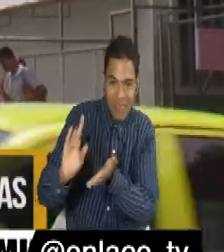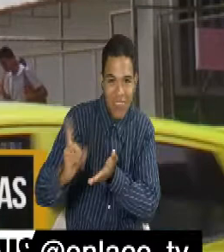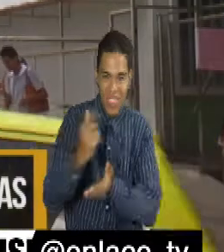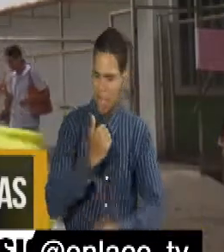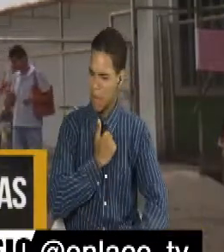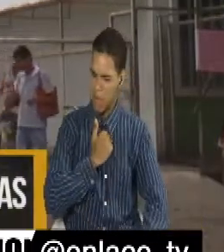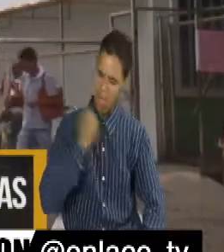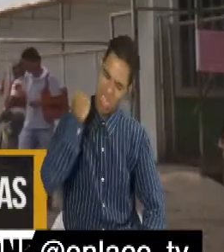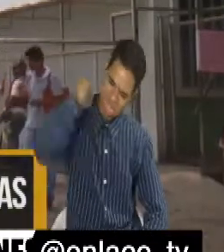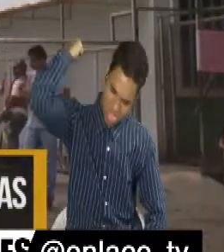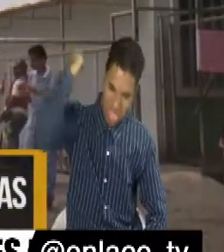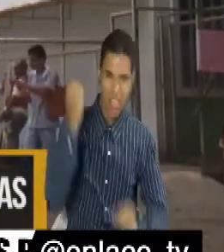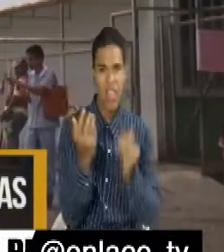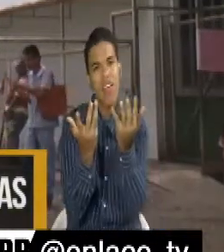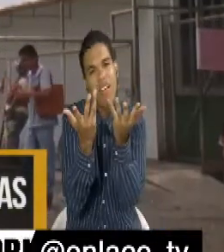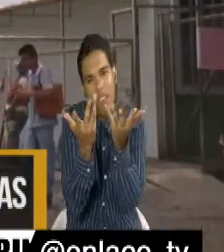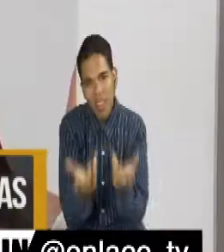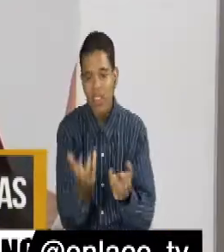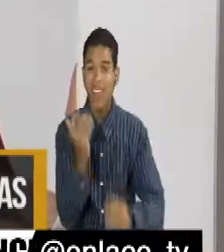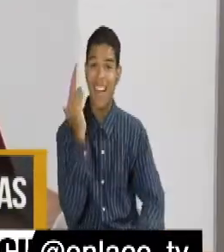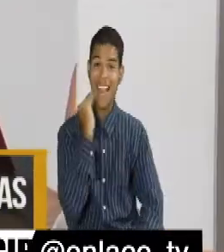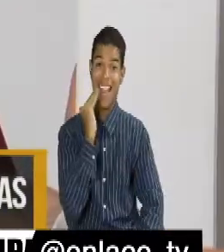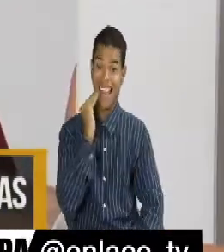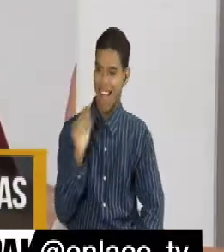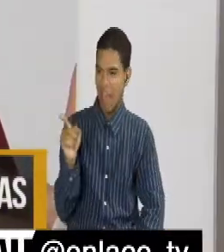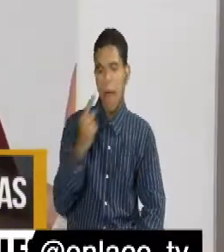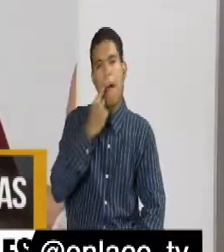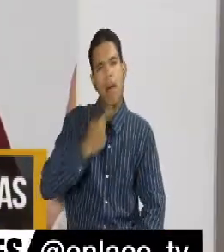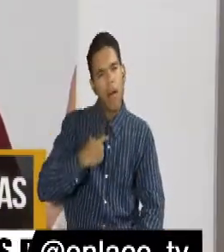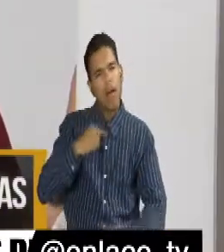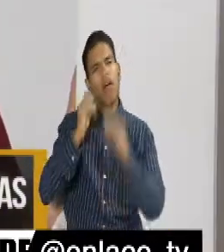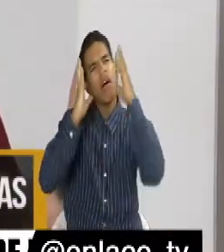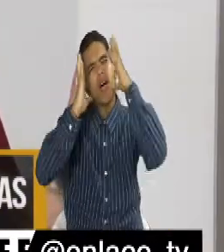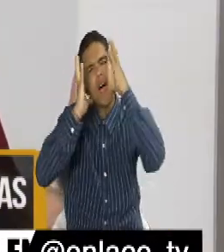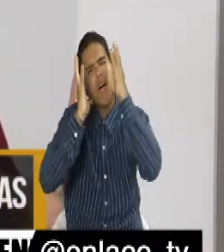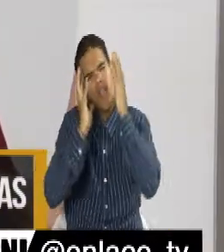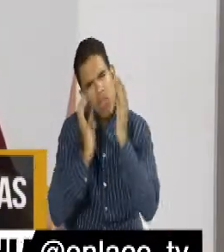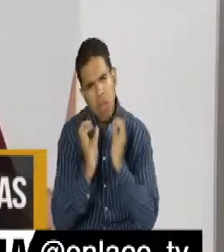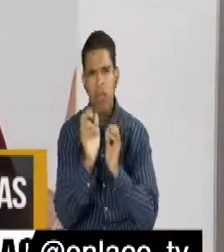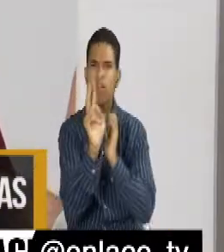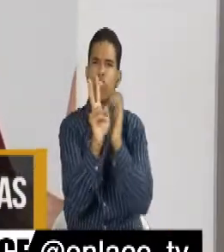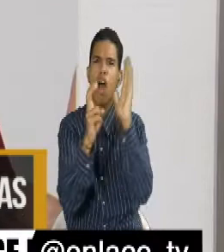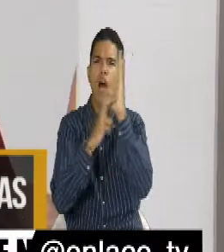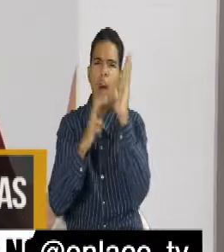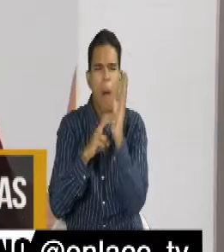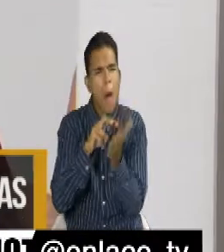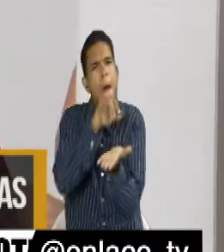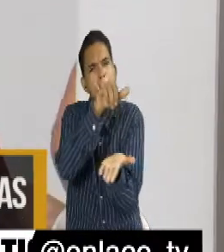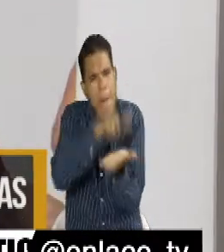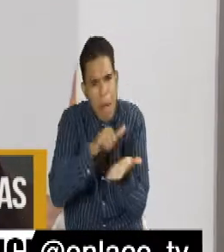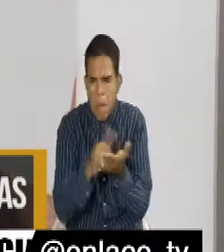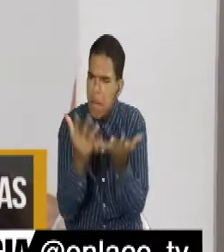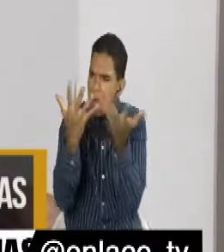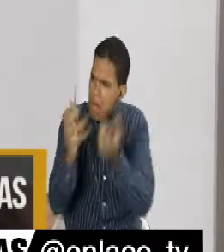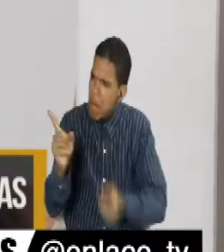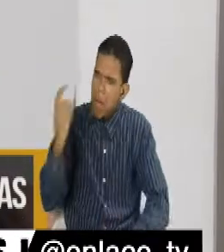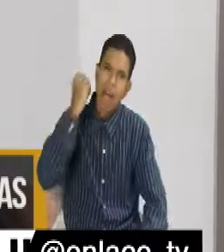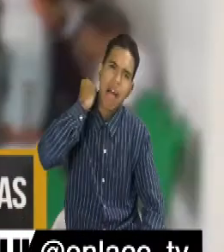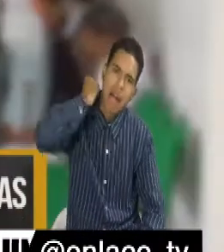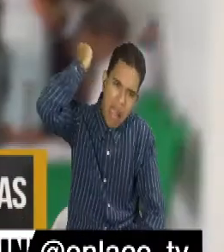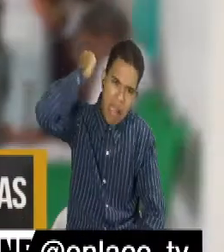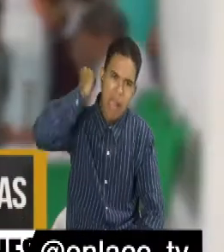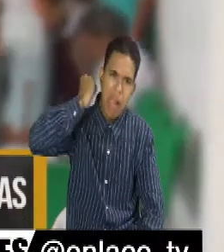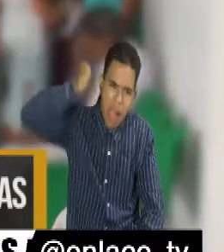vida. Ella pues manifiesta estar triste, está muy deprimida, dos veces con el mismo motivo, ahorcamiento, entonces este es el segundo ingreso, lo